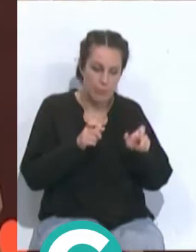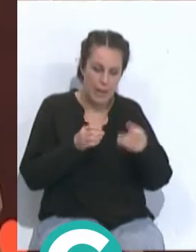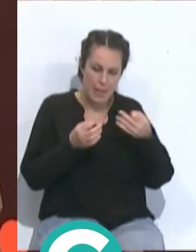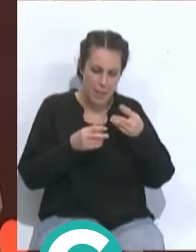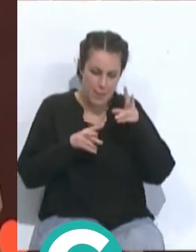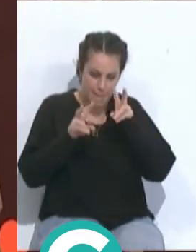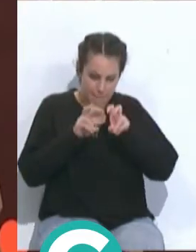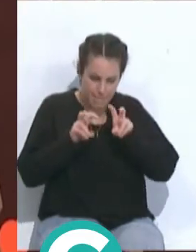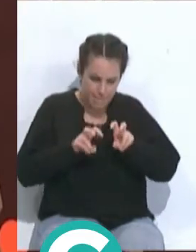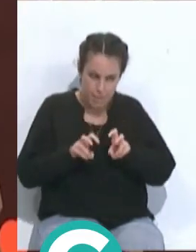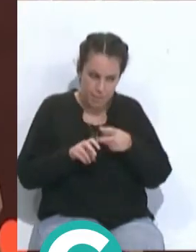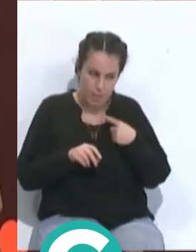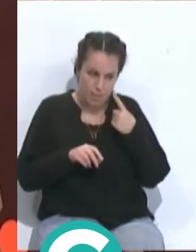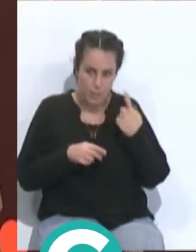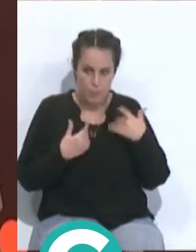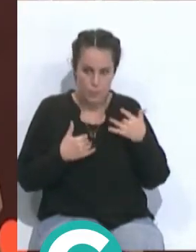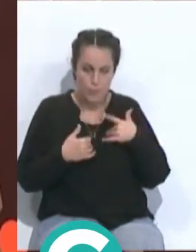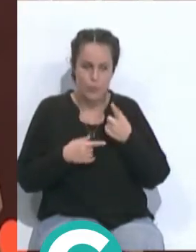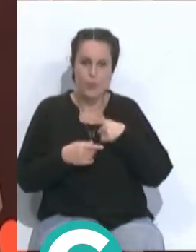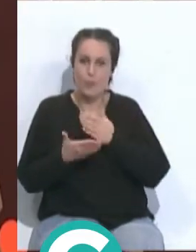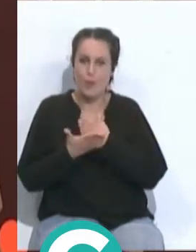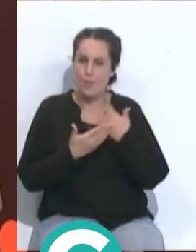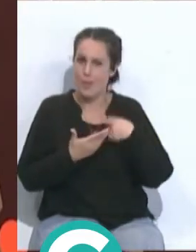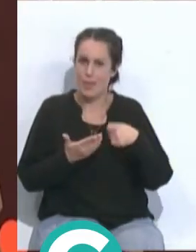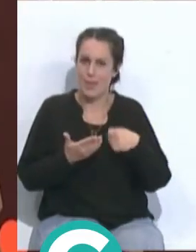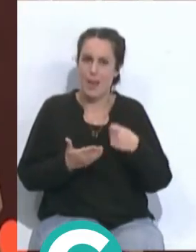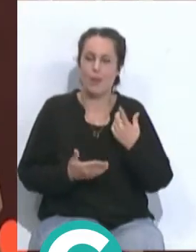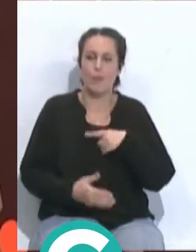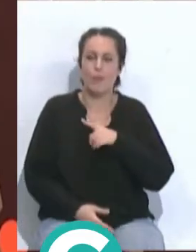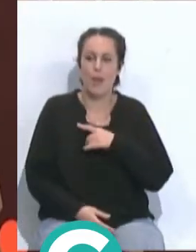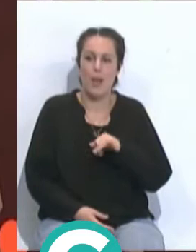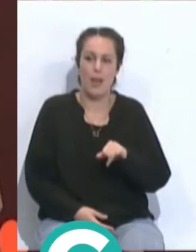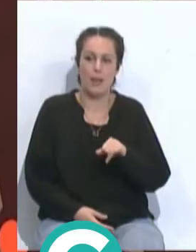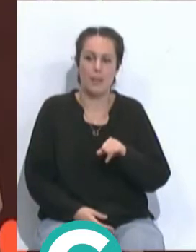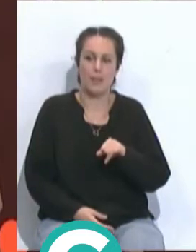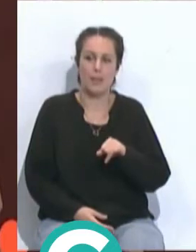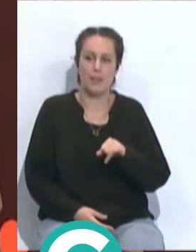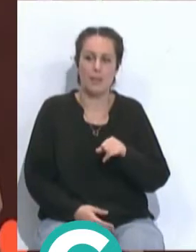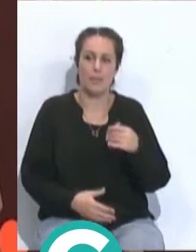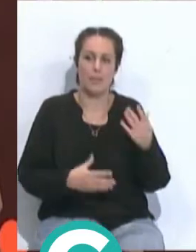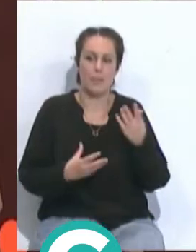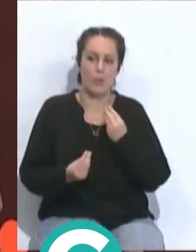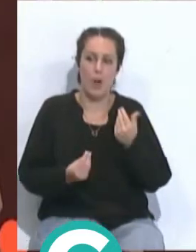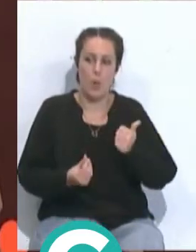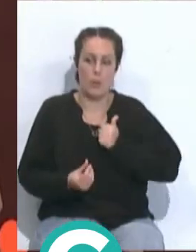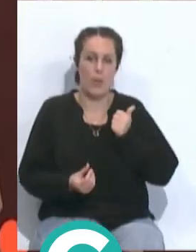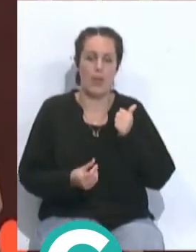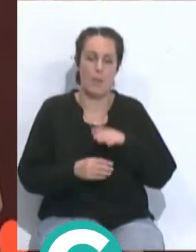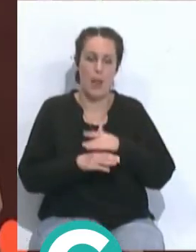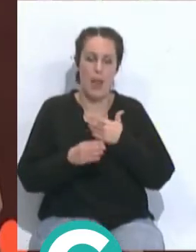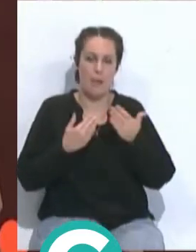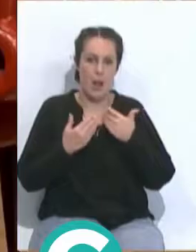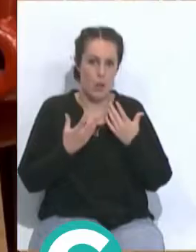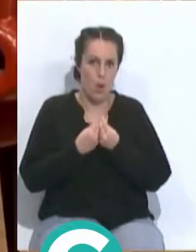bucear, menos mal que los medios somos artibles, ¿eh? Y hemos tenido afortunadamente muchas oportunidades de